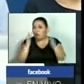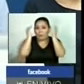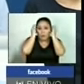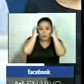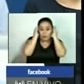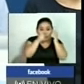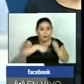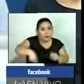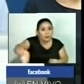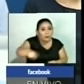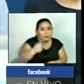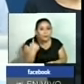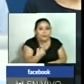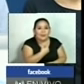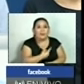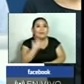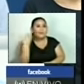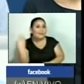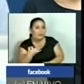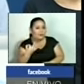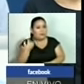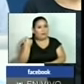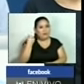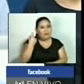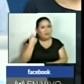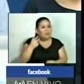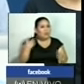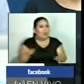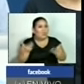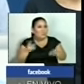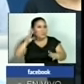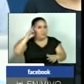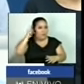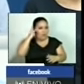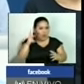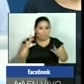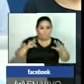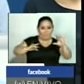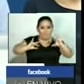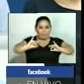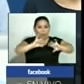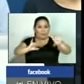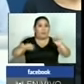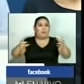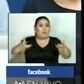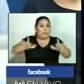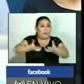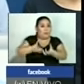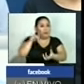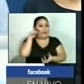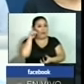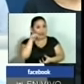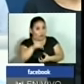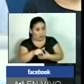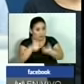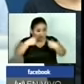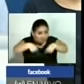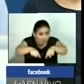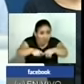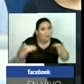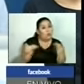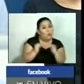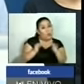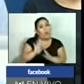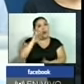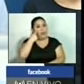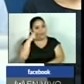debe de entender que lo que se está haciendo es contaminándose entre ellos. Y estos resultados de seguir así los vamos